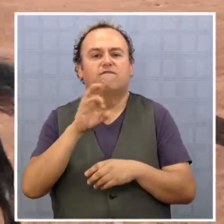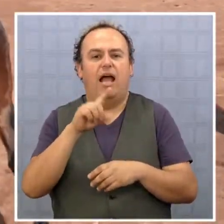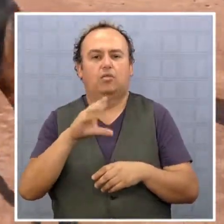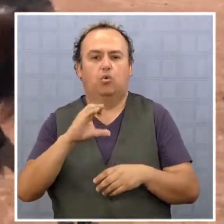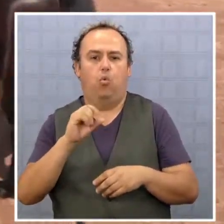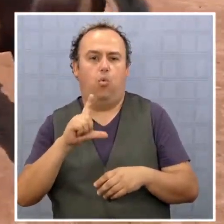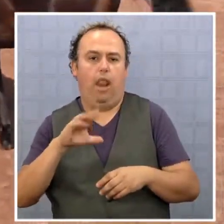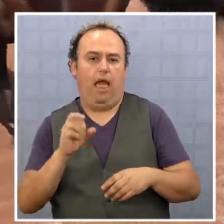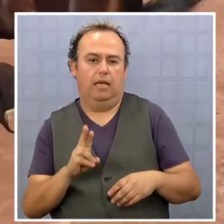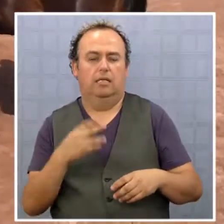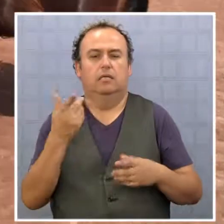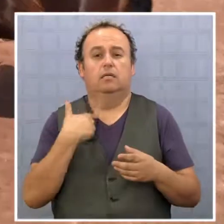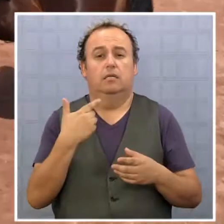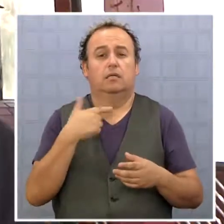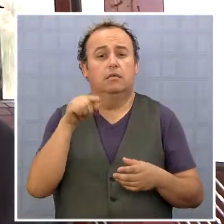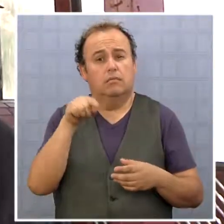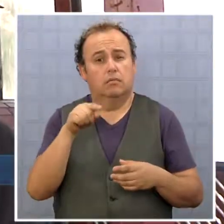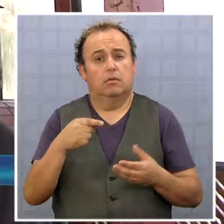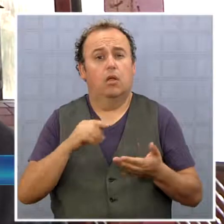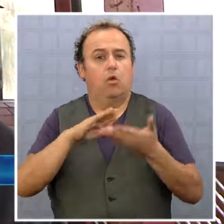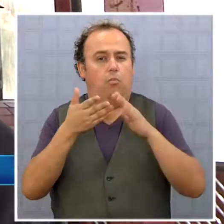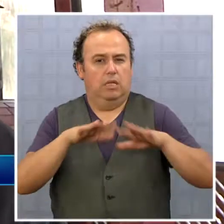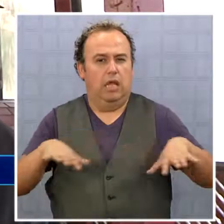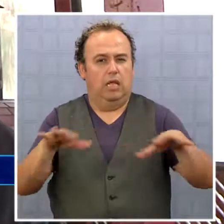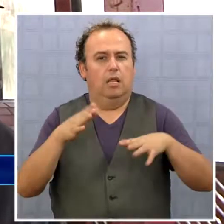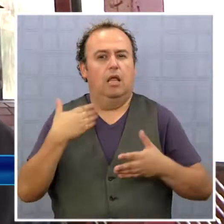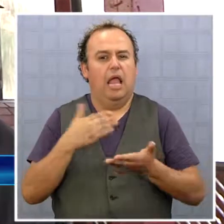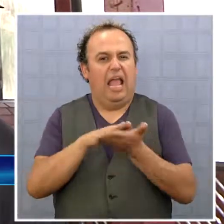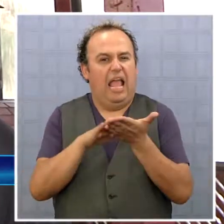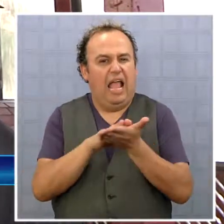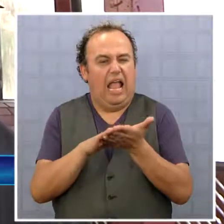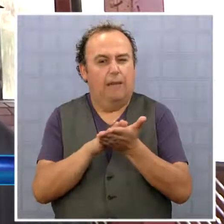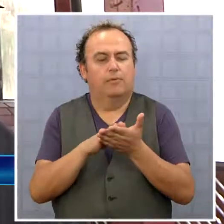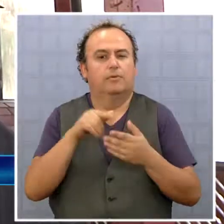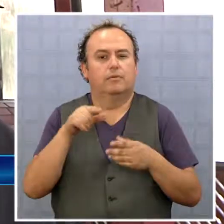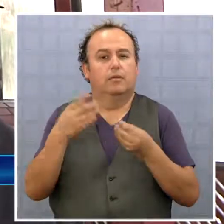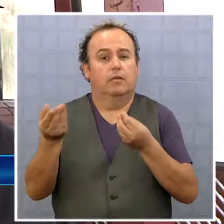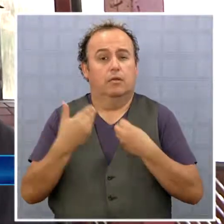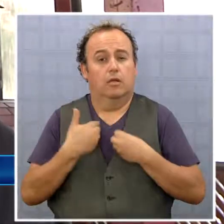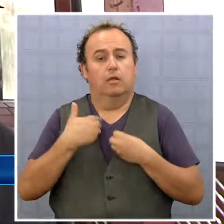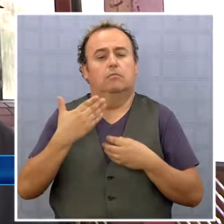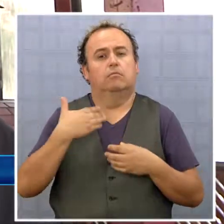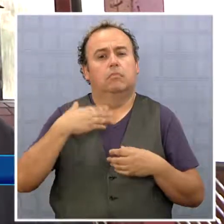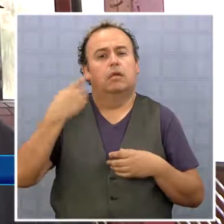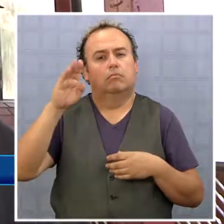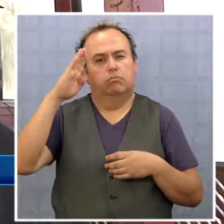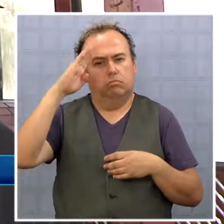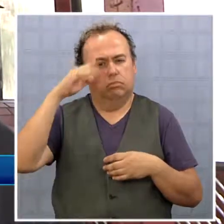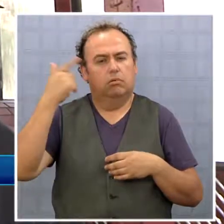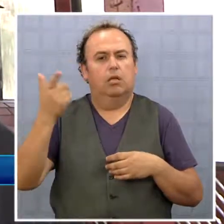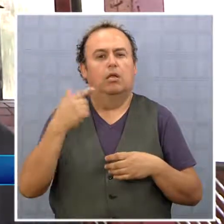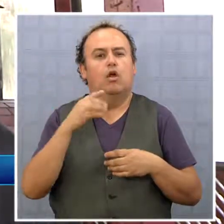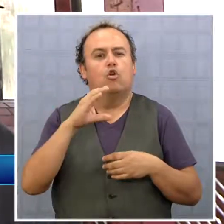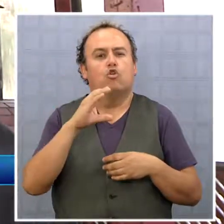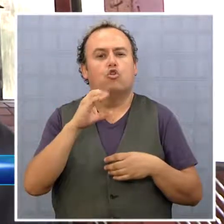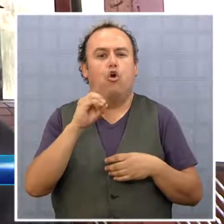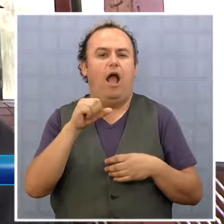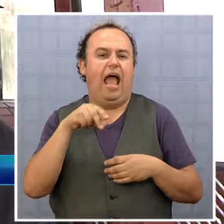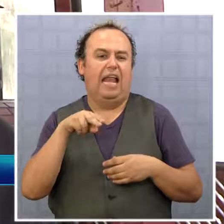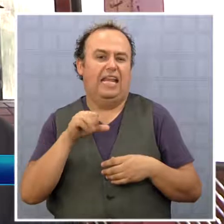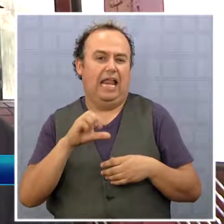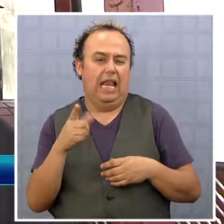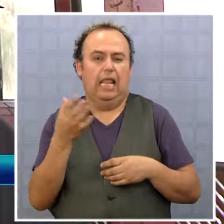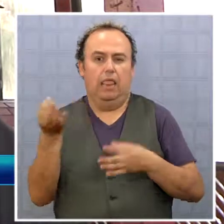rehabilitación es una rehabilitación de tipo comunitaria, por lo tanto el ejemplo que nos da el Ejército, el ejemplo que nos da Codanil, el ejemplo que nos dan las distintas